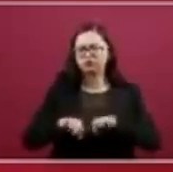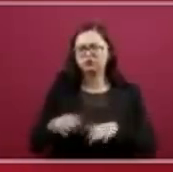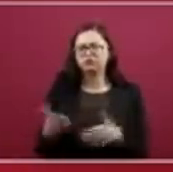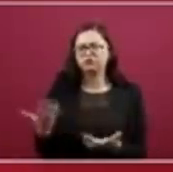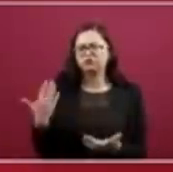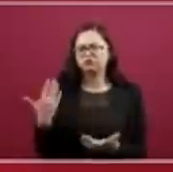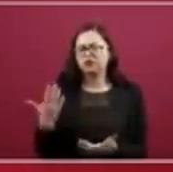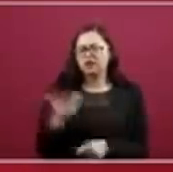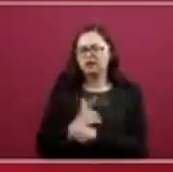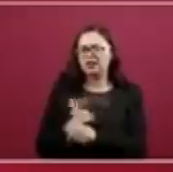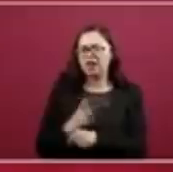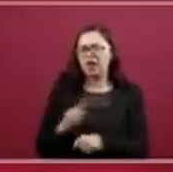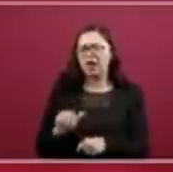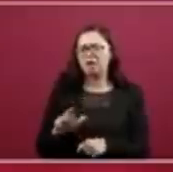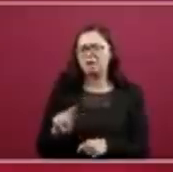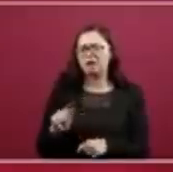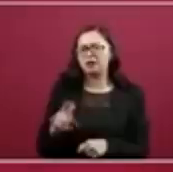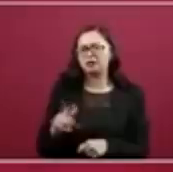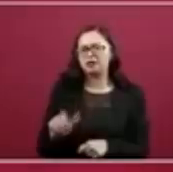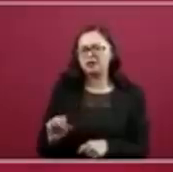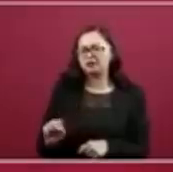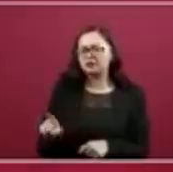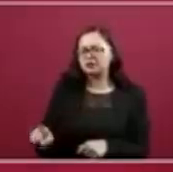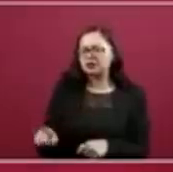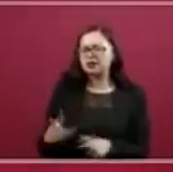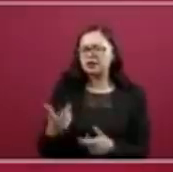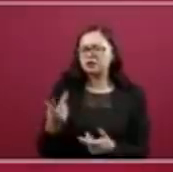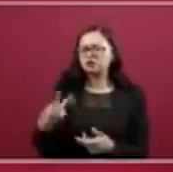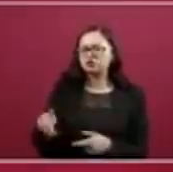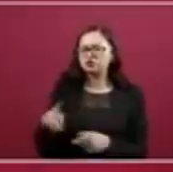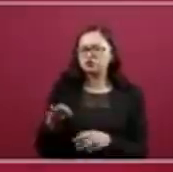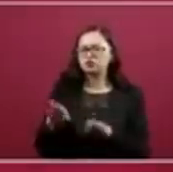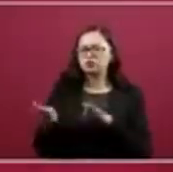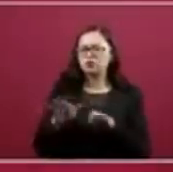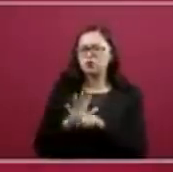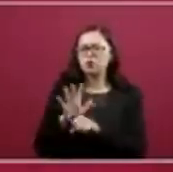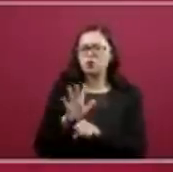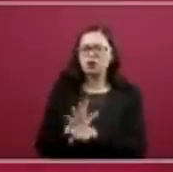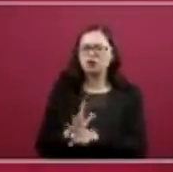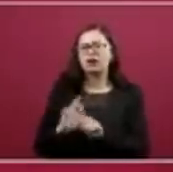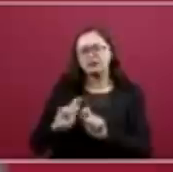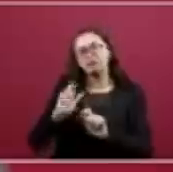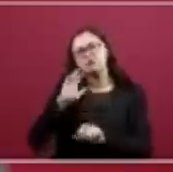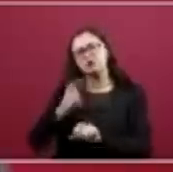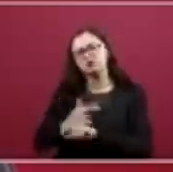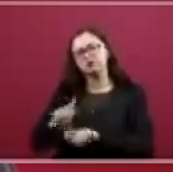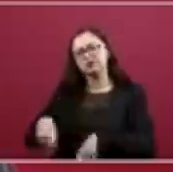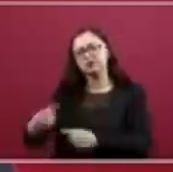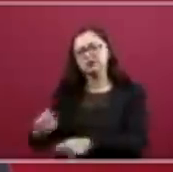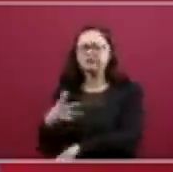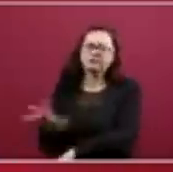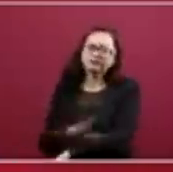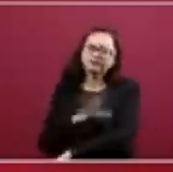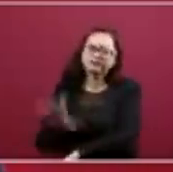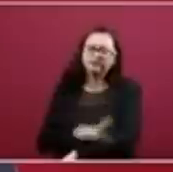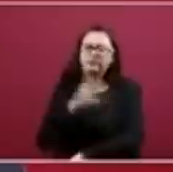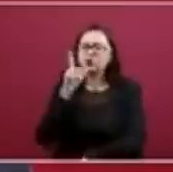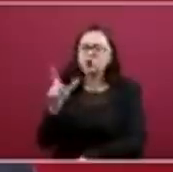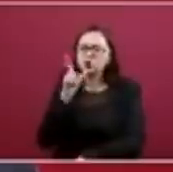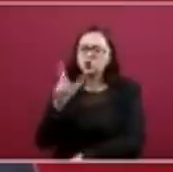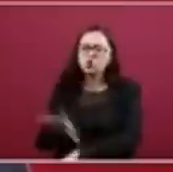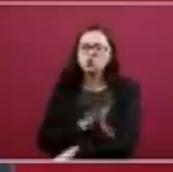su función es que haya producción de energía eléctrica, que ya no se compre